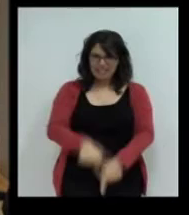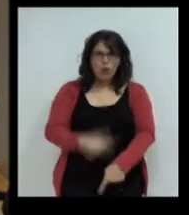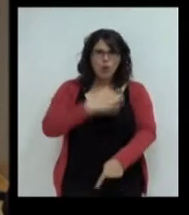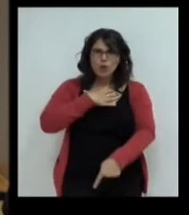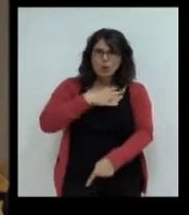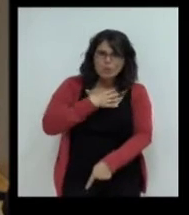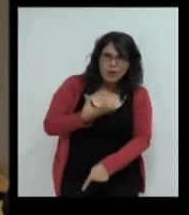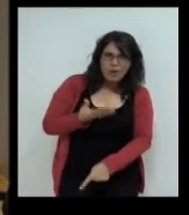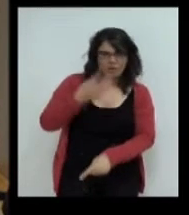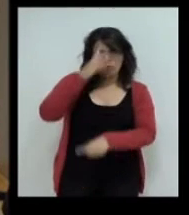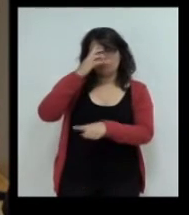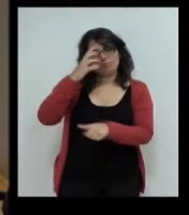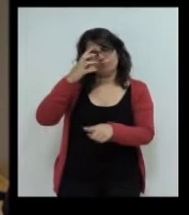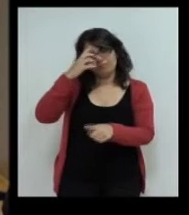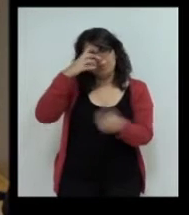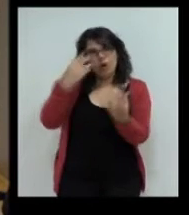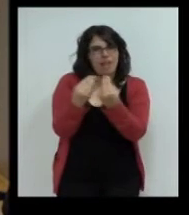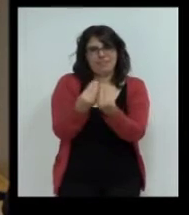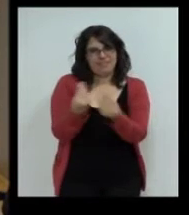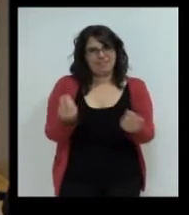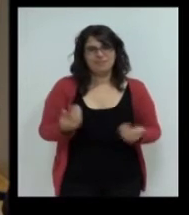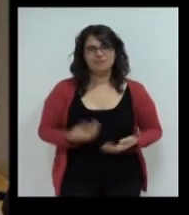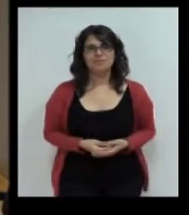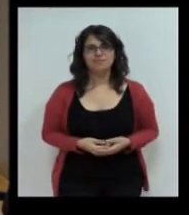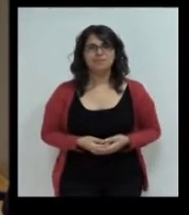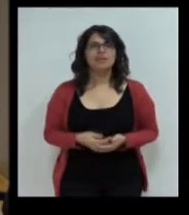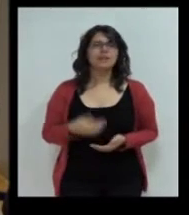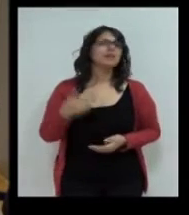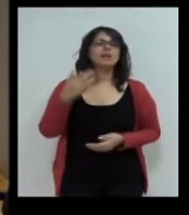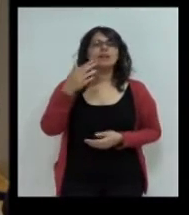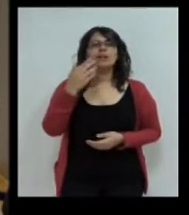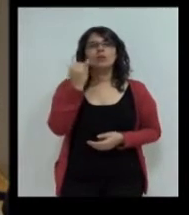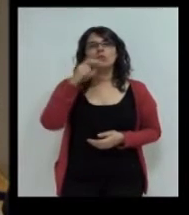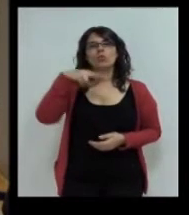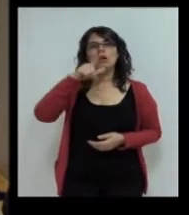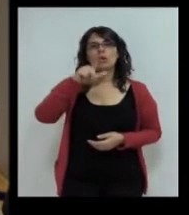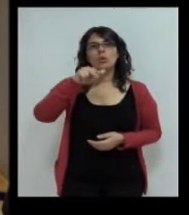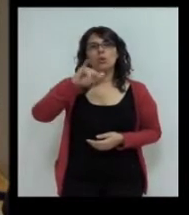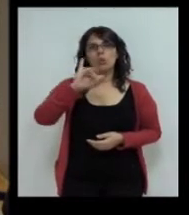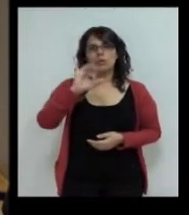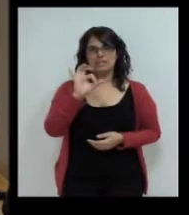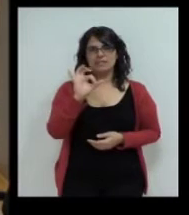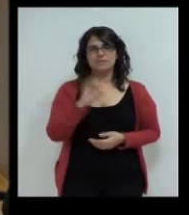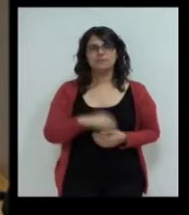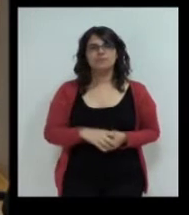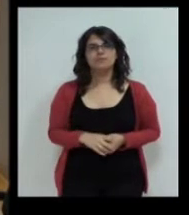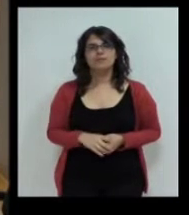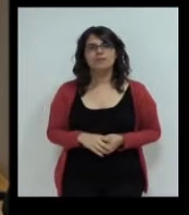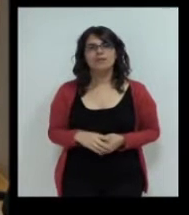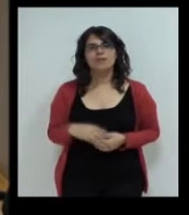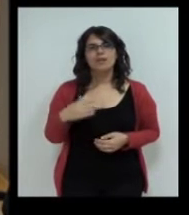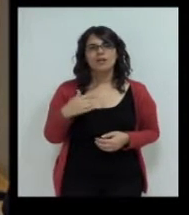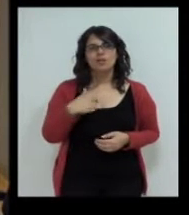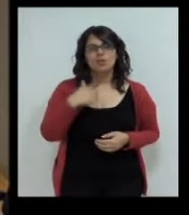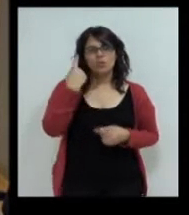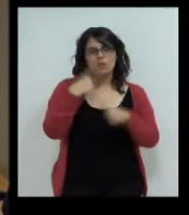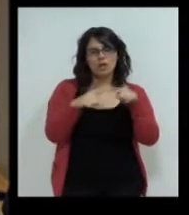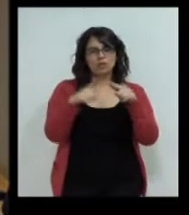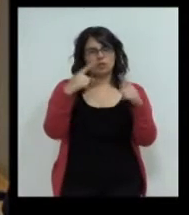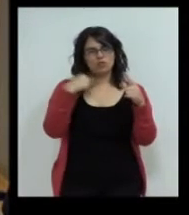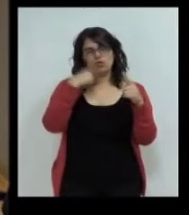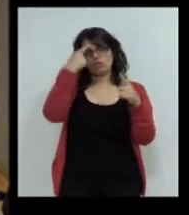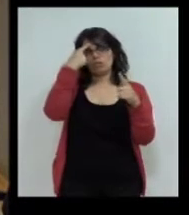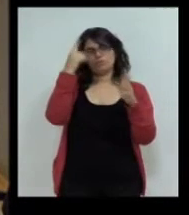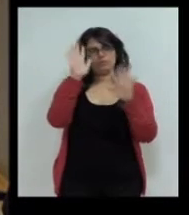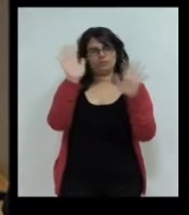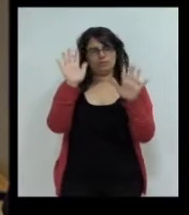ver, una pregunta que a mí se me escapa ir por ir metiendo así un poco de calor en la conversación.